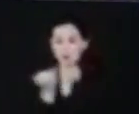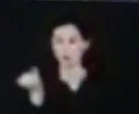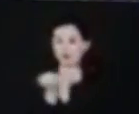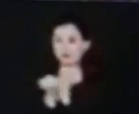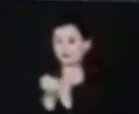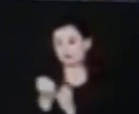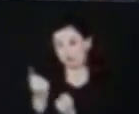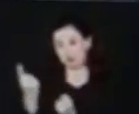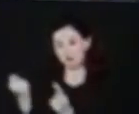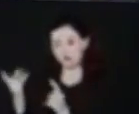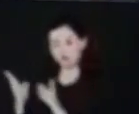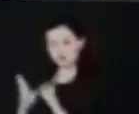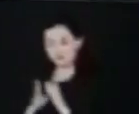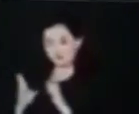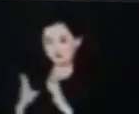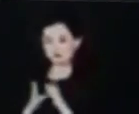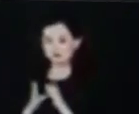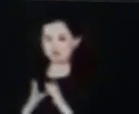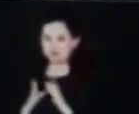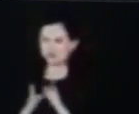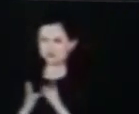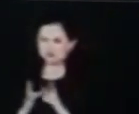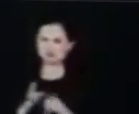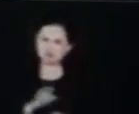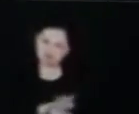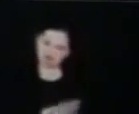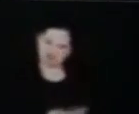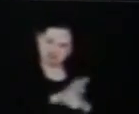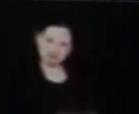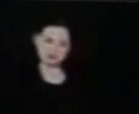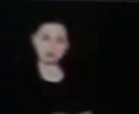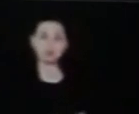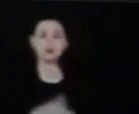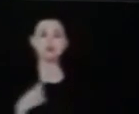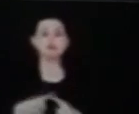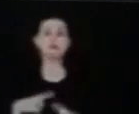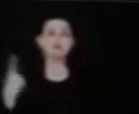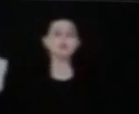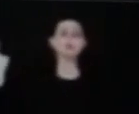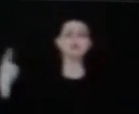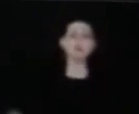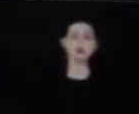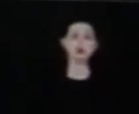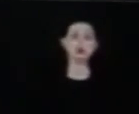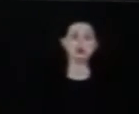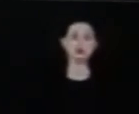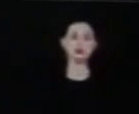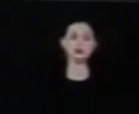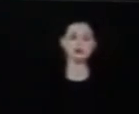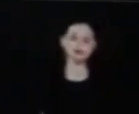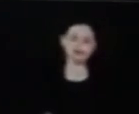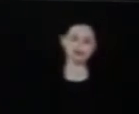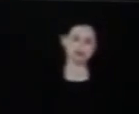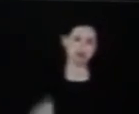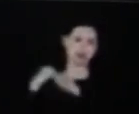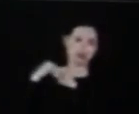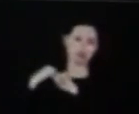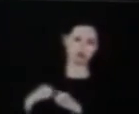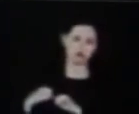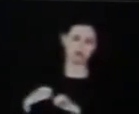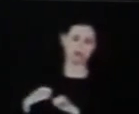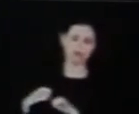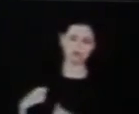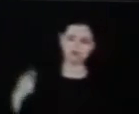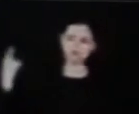que el ejército ha participado en actos de represión por órdenes de autoridades